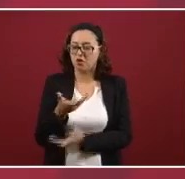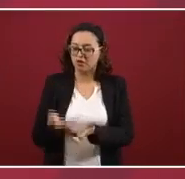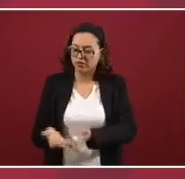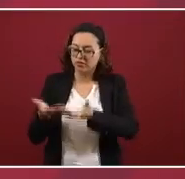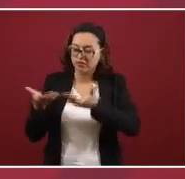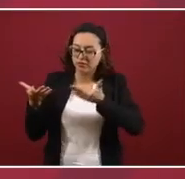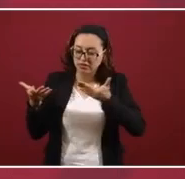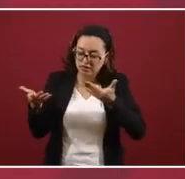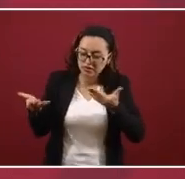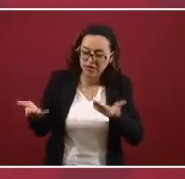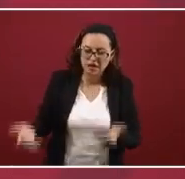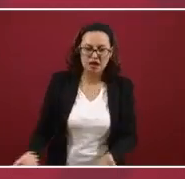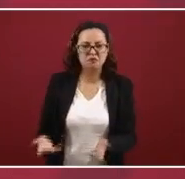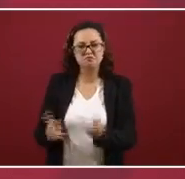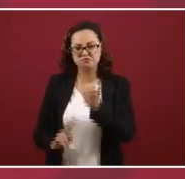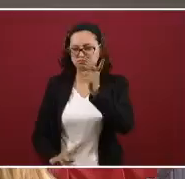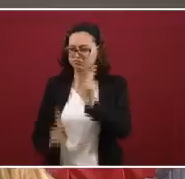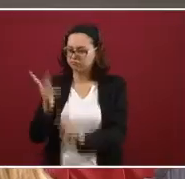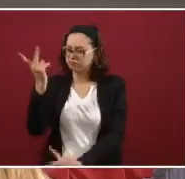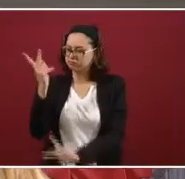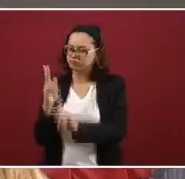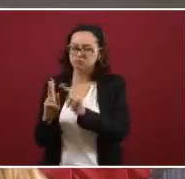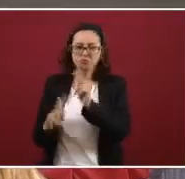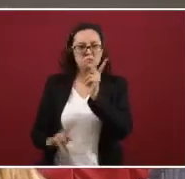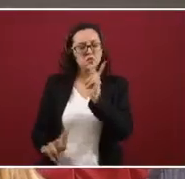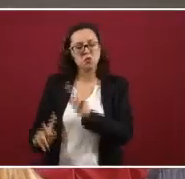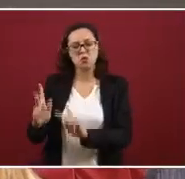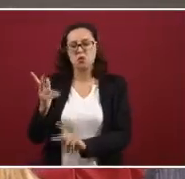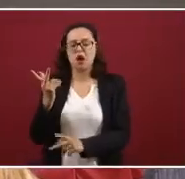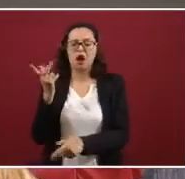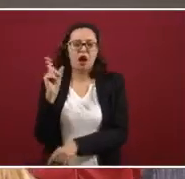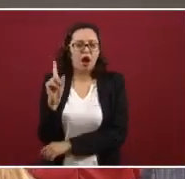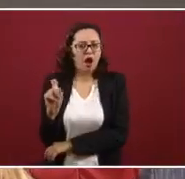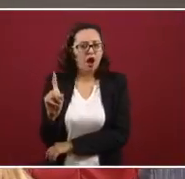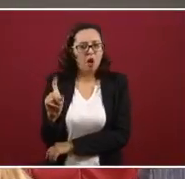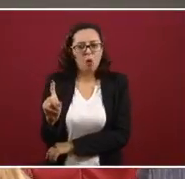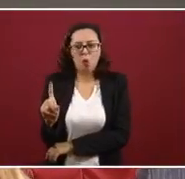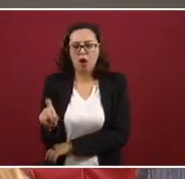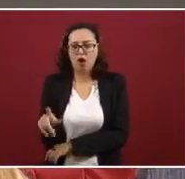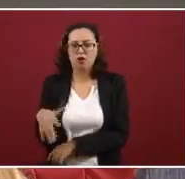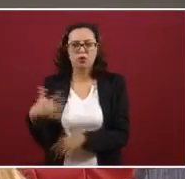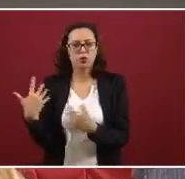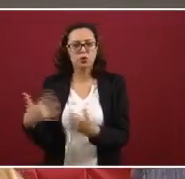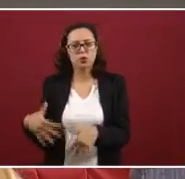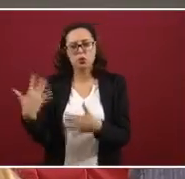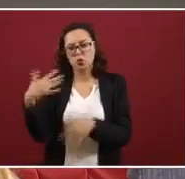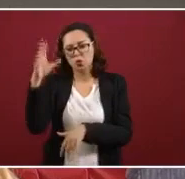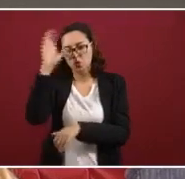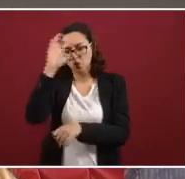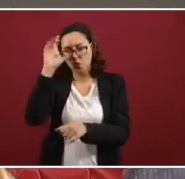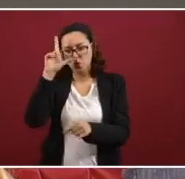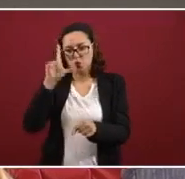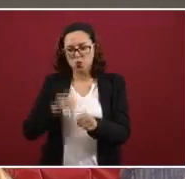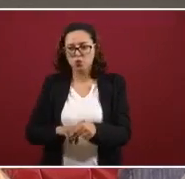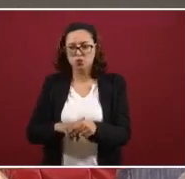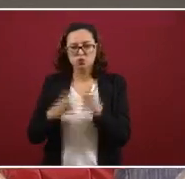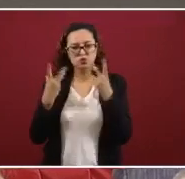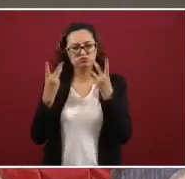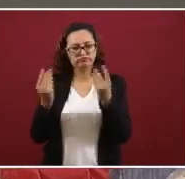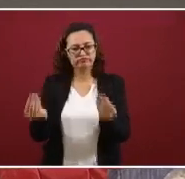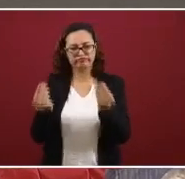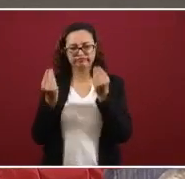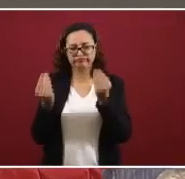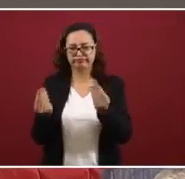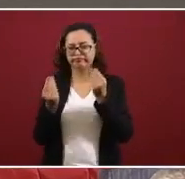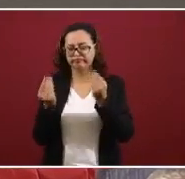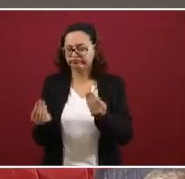agua, además una región con mucha fortaleza cultural, con